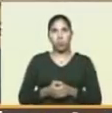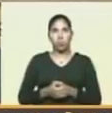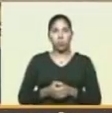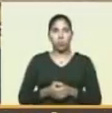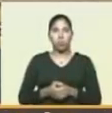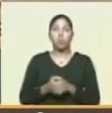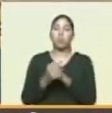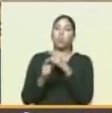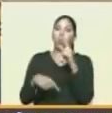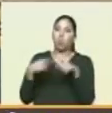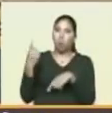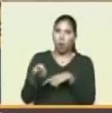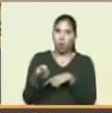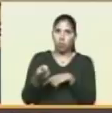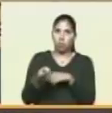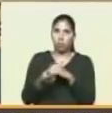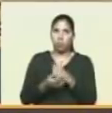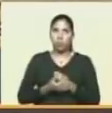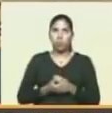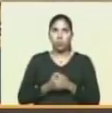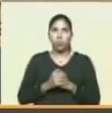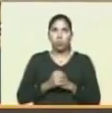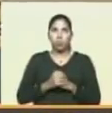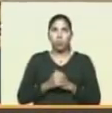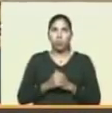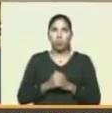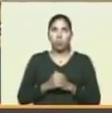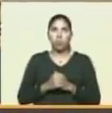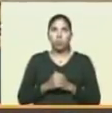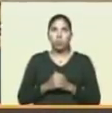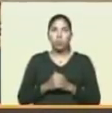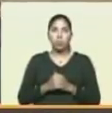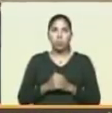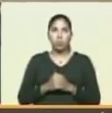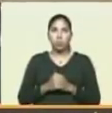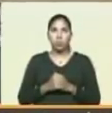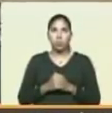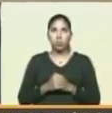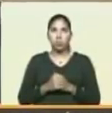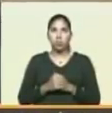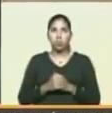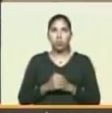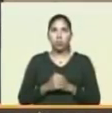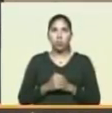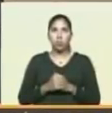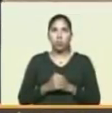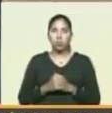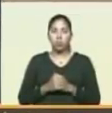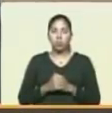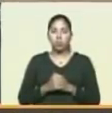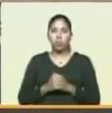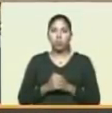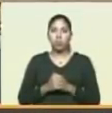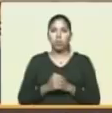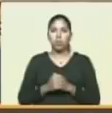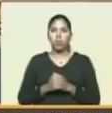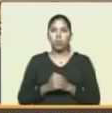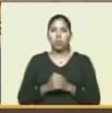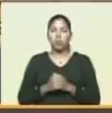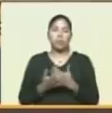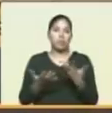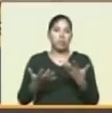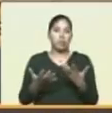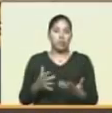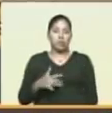Luego, el evento coyuntural que nos correspondió vivir después de la separación física